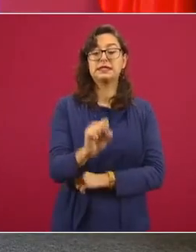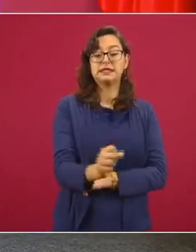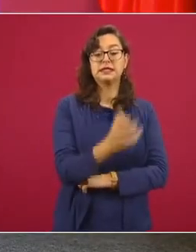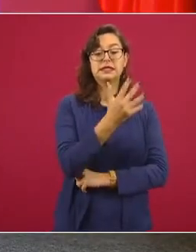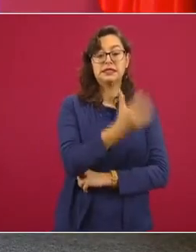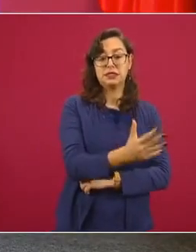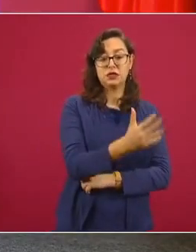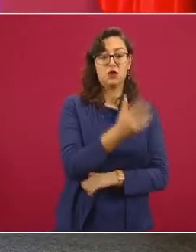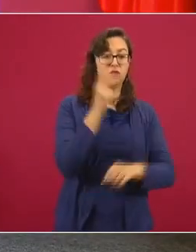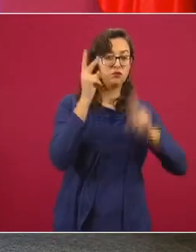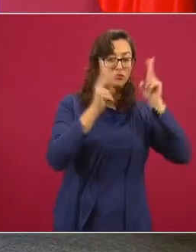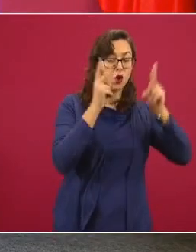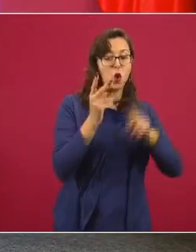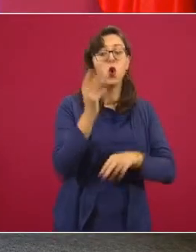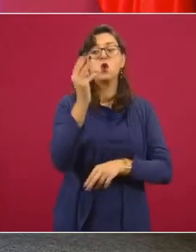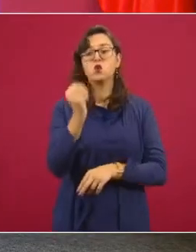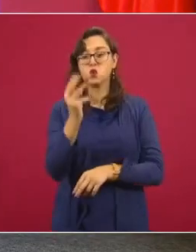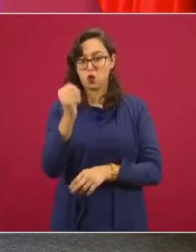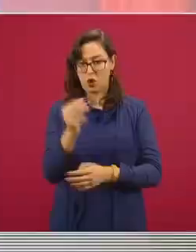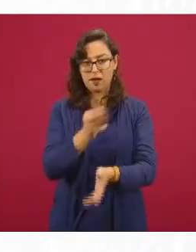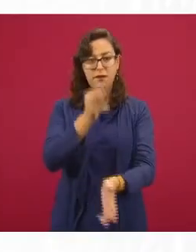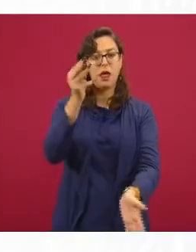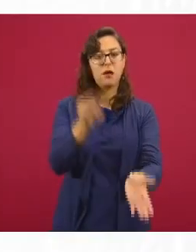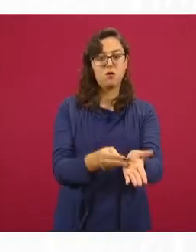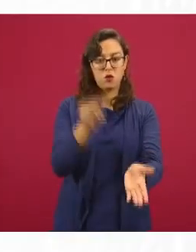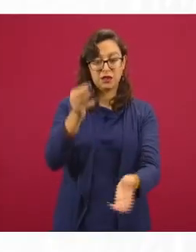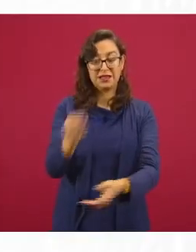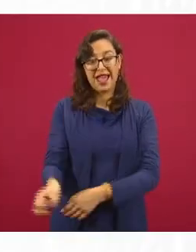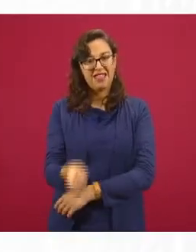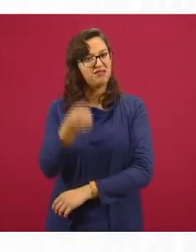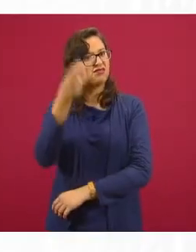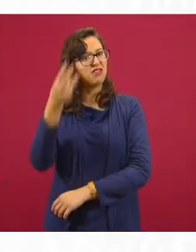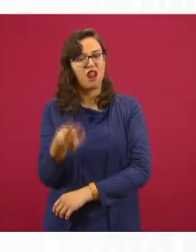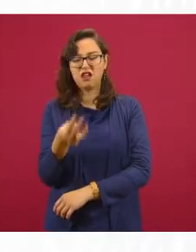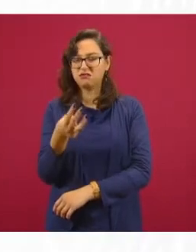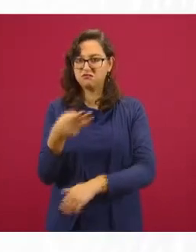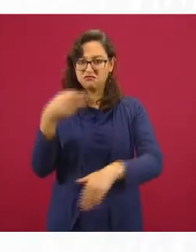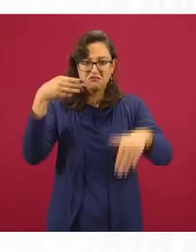con infracciones, 3 se negaron a ser verificadas.